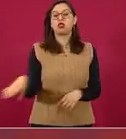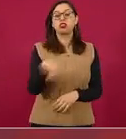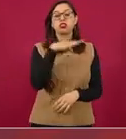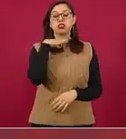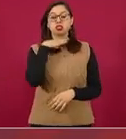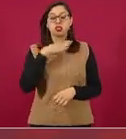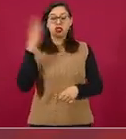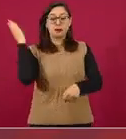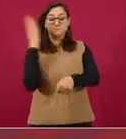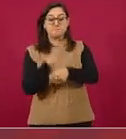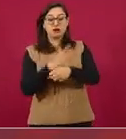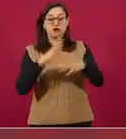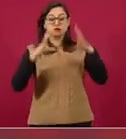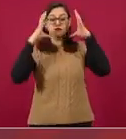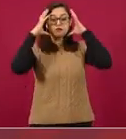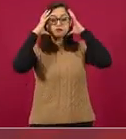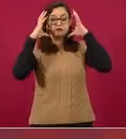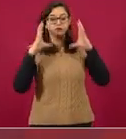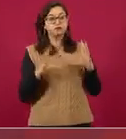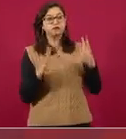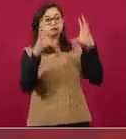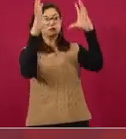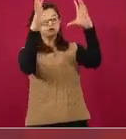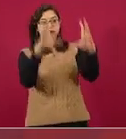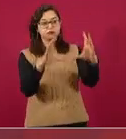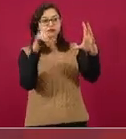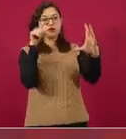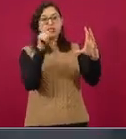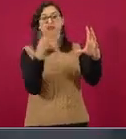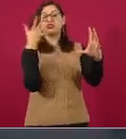10 años la cabeza